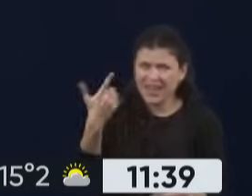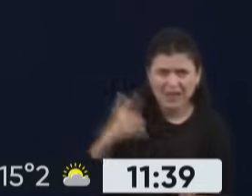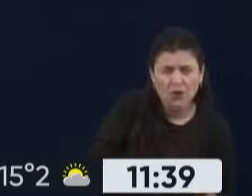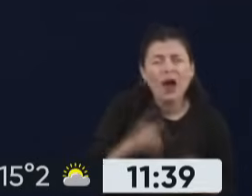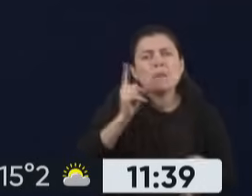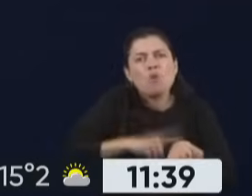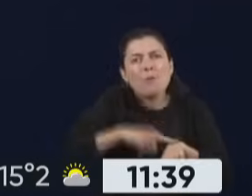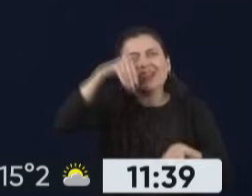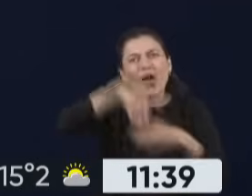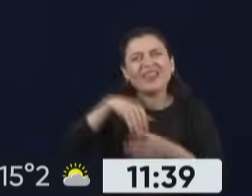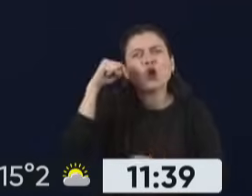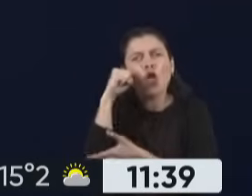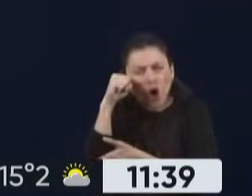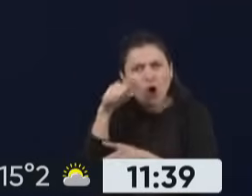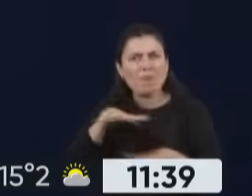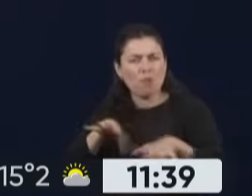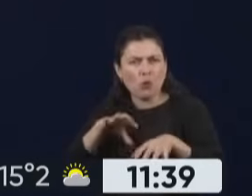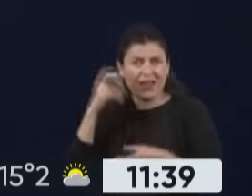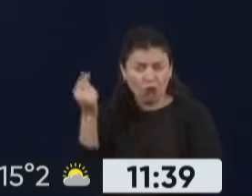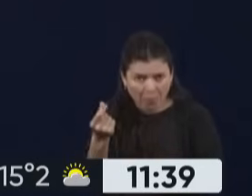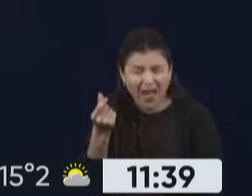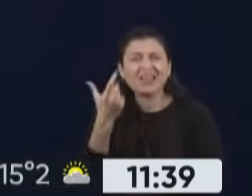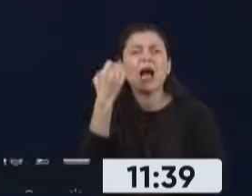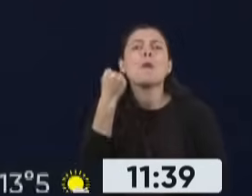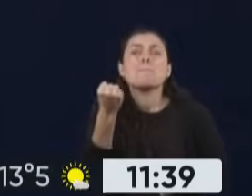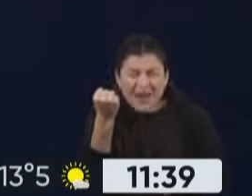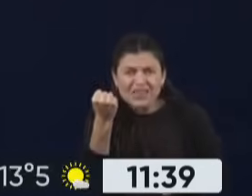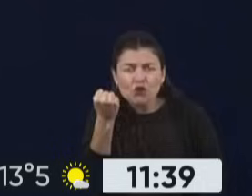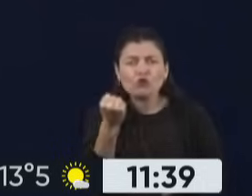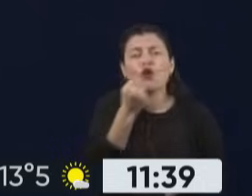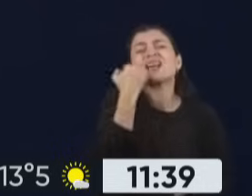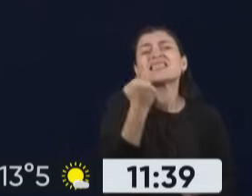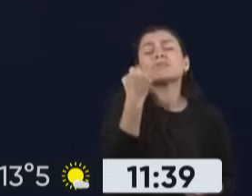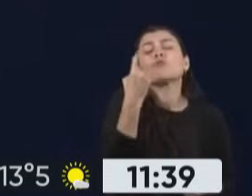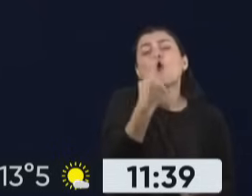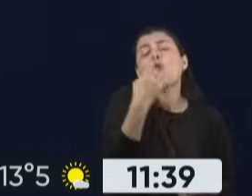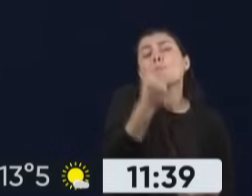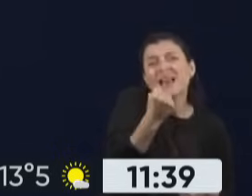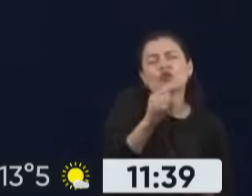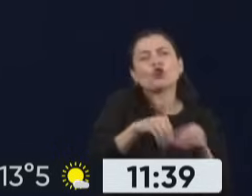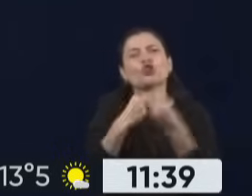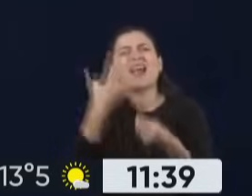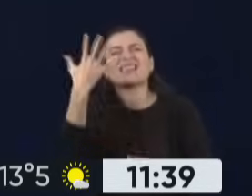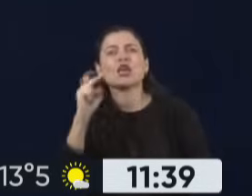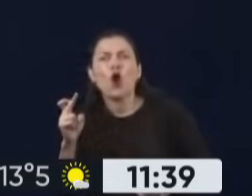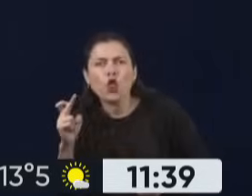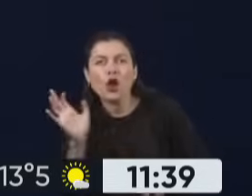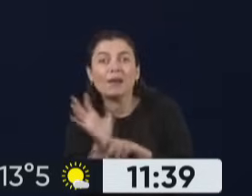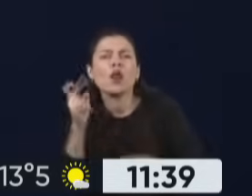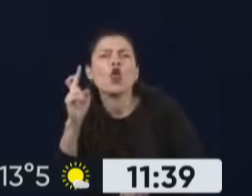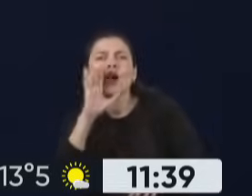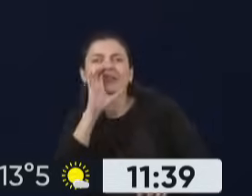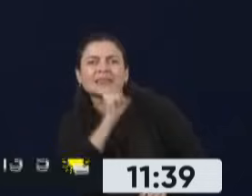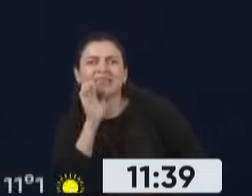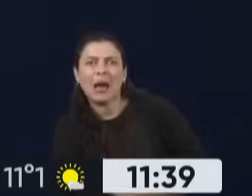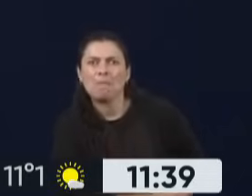nuestra economía, hay 5 en la informalidad, ya sea circulando en la economía en negro o ahorrados en forma